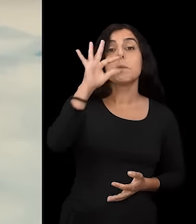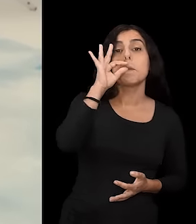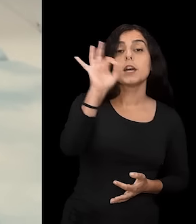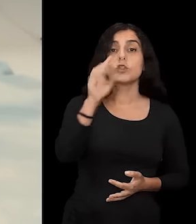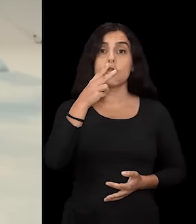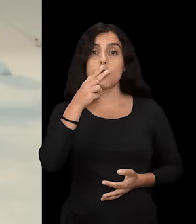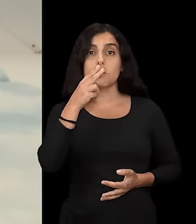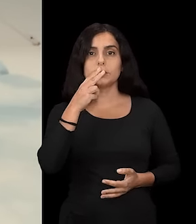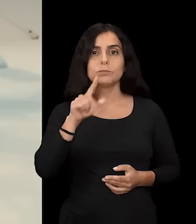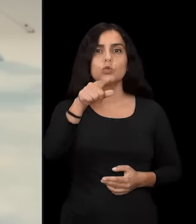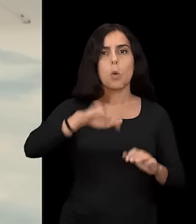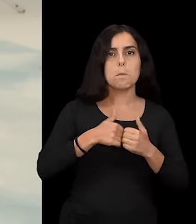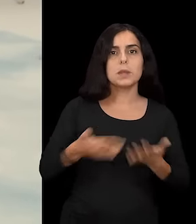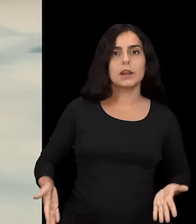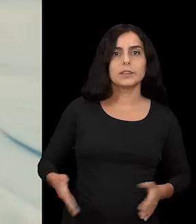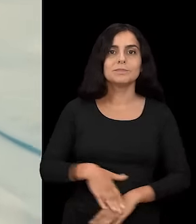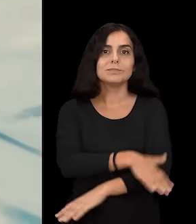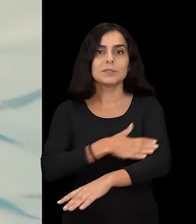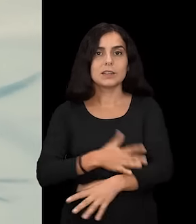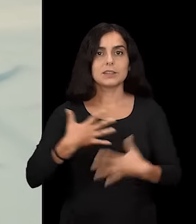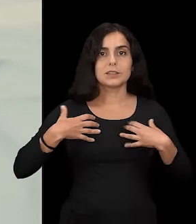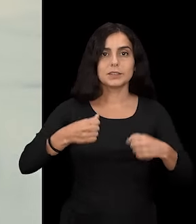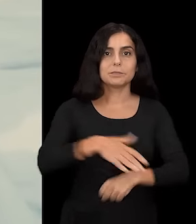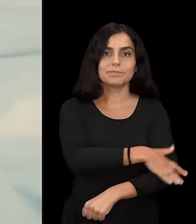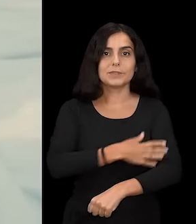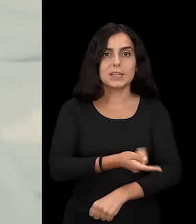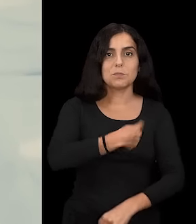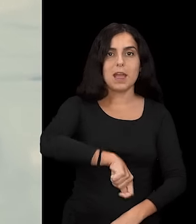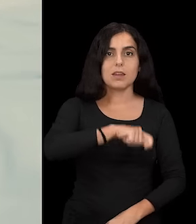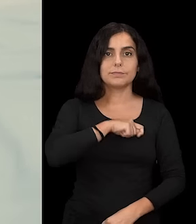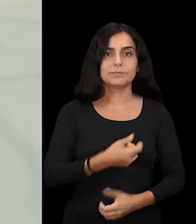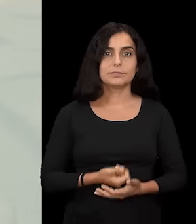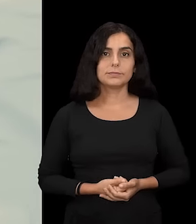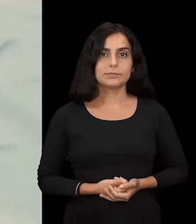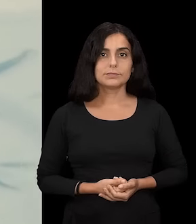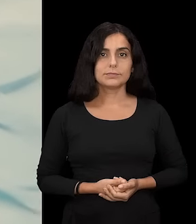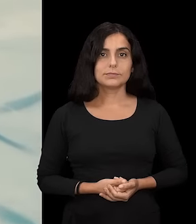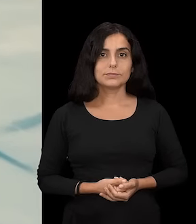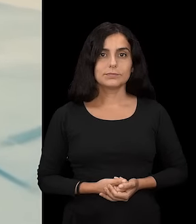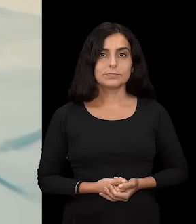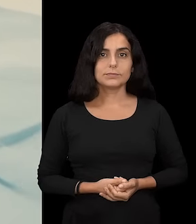Si vapeas o si fumas, pierdes. Ministerio de Sanidad, Gobierno de España.